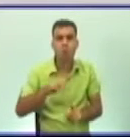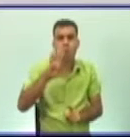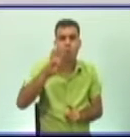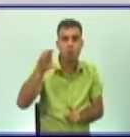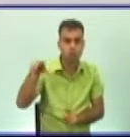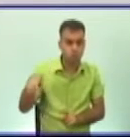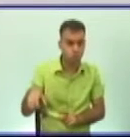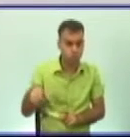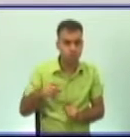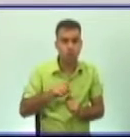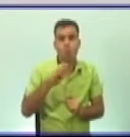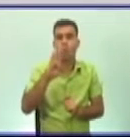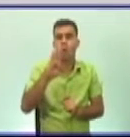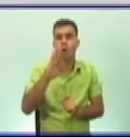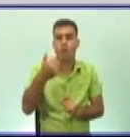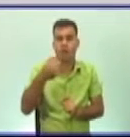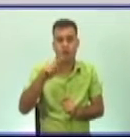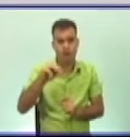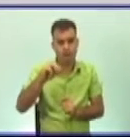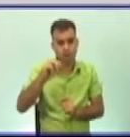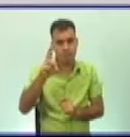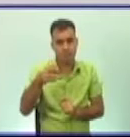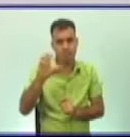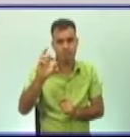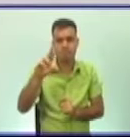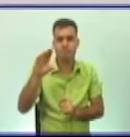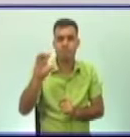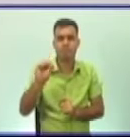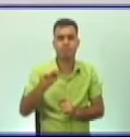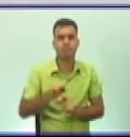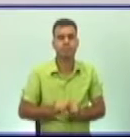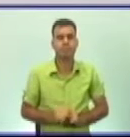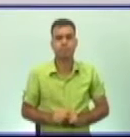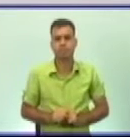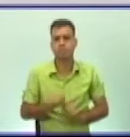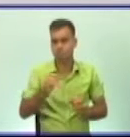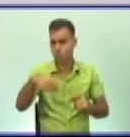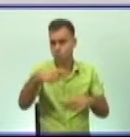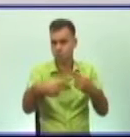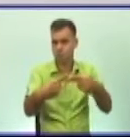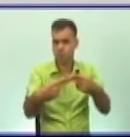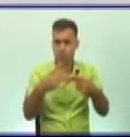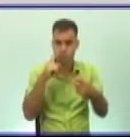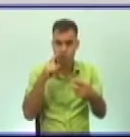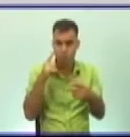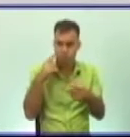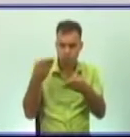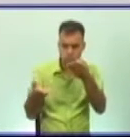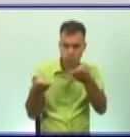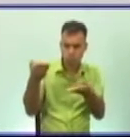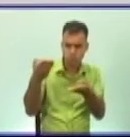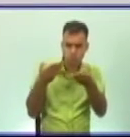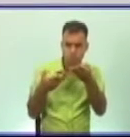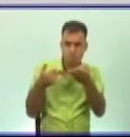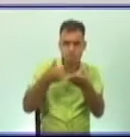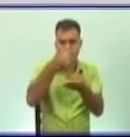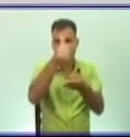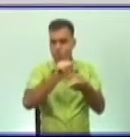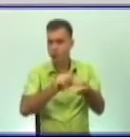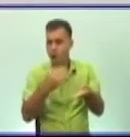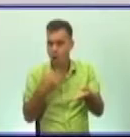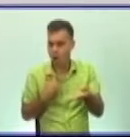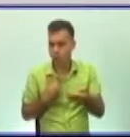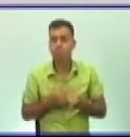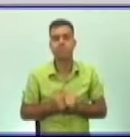lo verifican de acuerdo a los cálculos que ustedes hicieron en su casa de forma independiente. De igual forma,